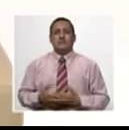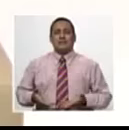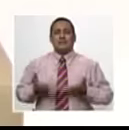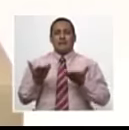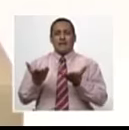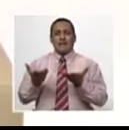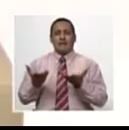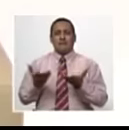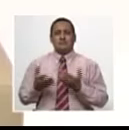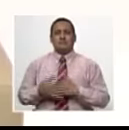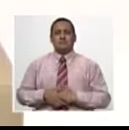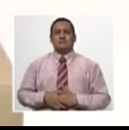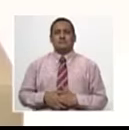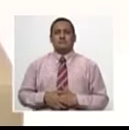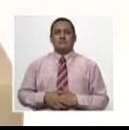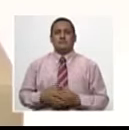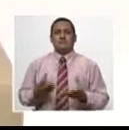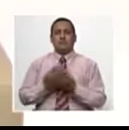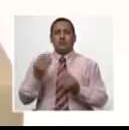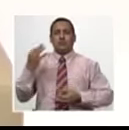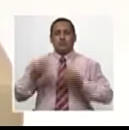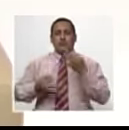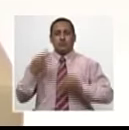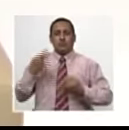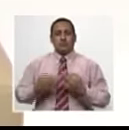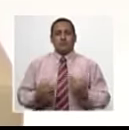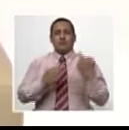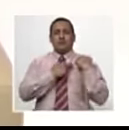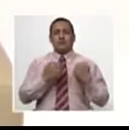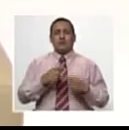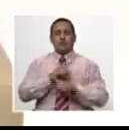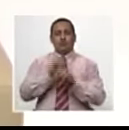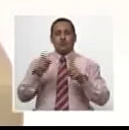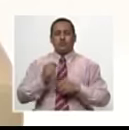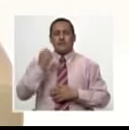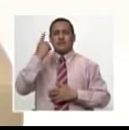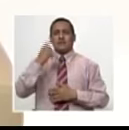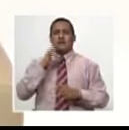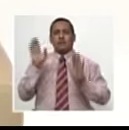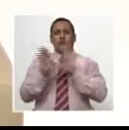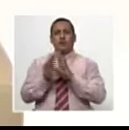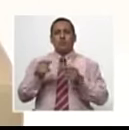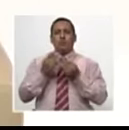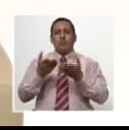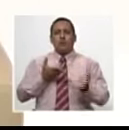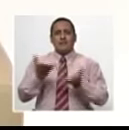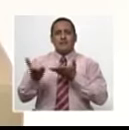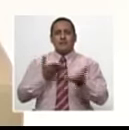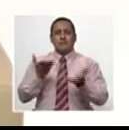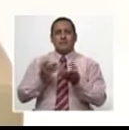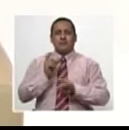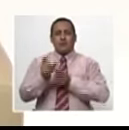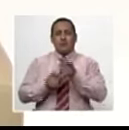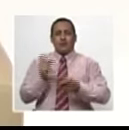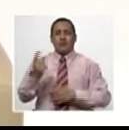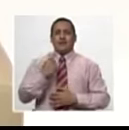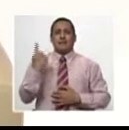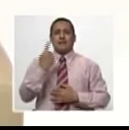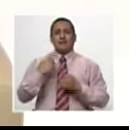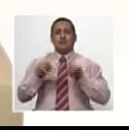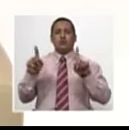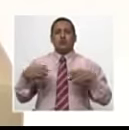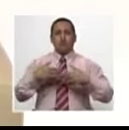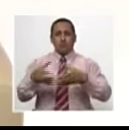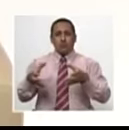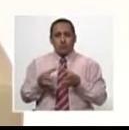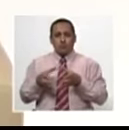alimentan a veces el presupuesto y las funciones públicas no se entiendan como al servicio de la ciudadanía, sino como un